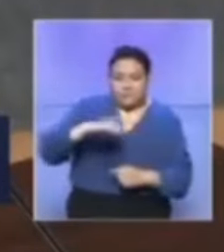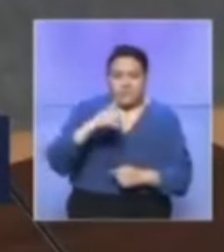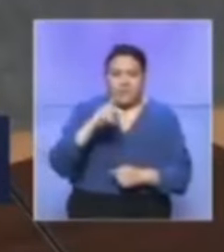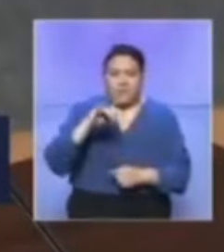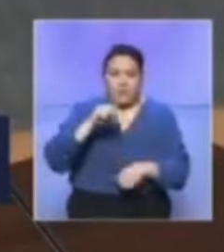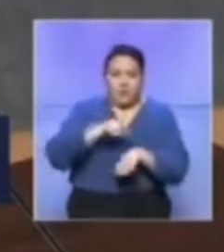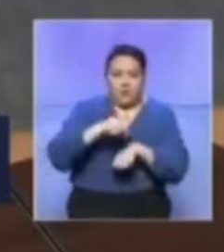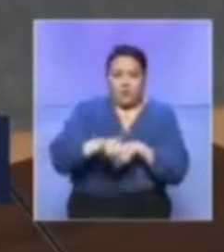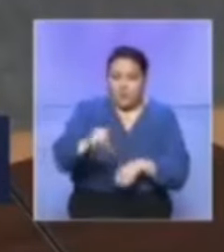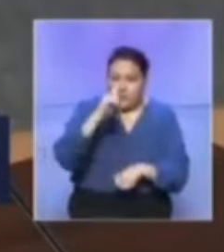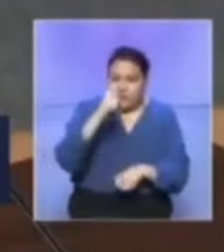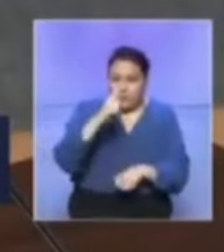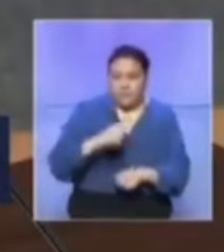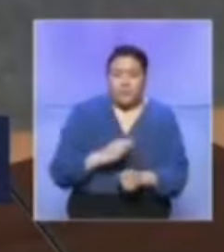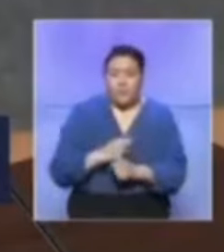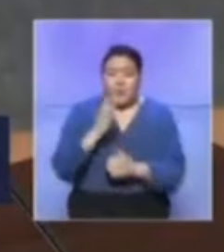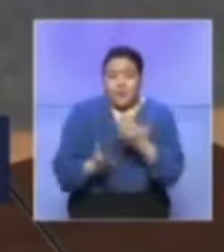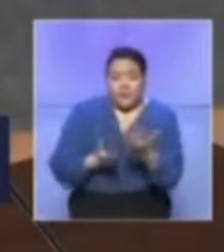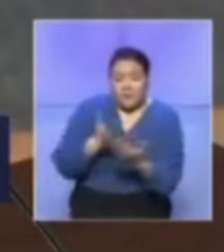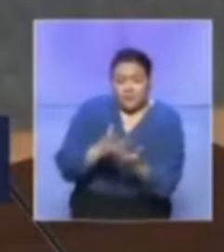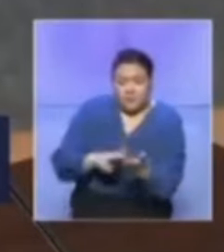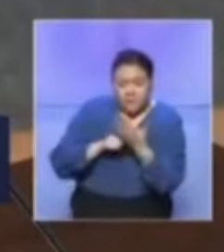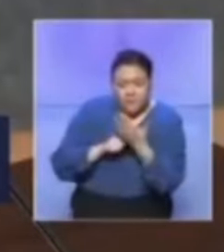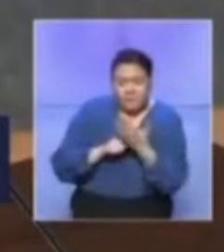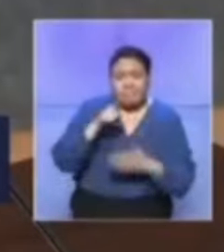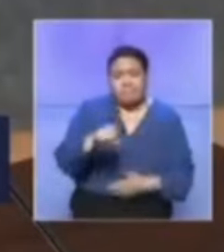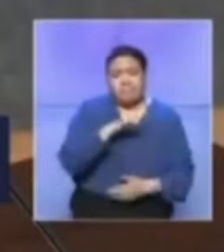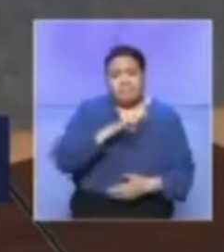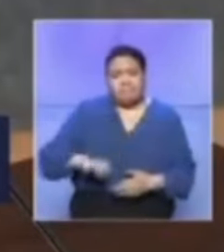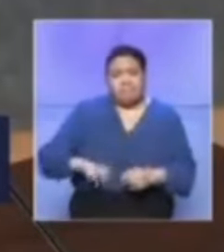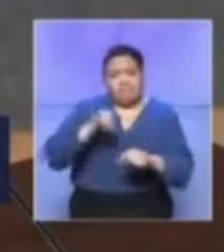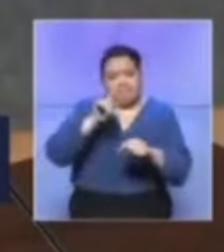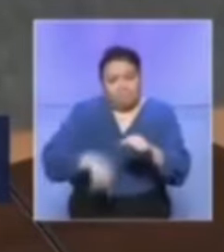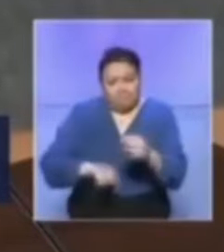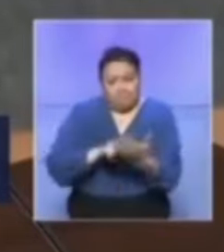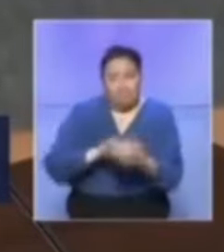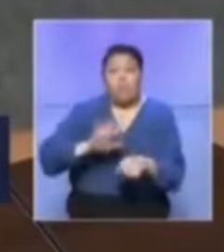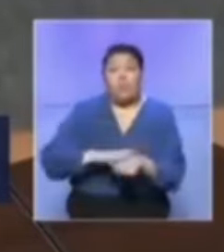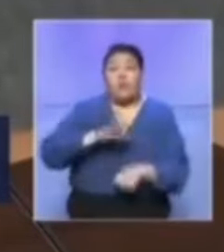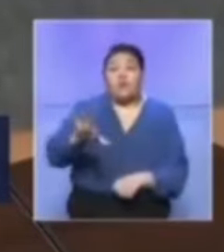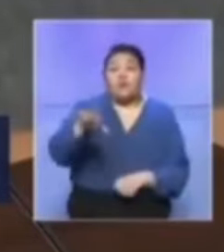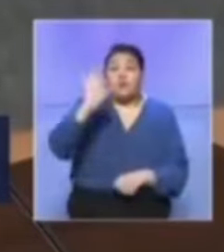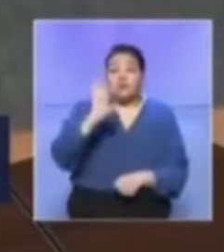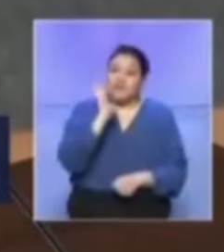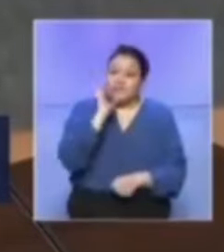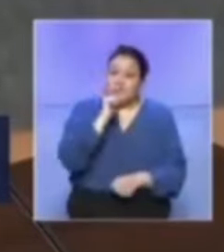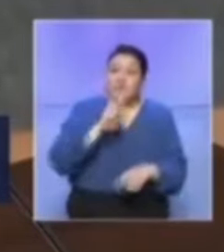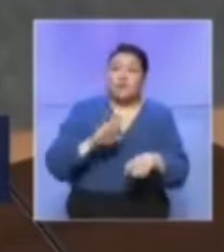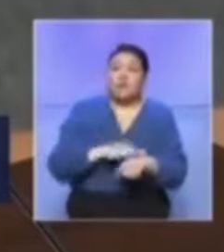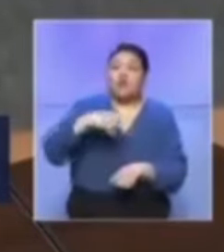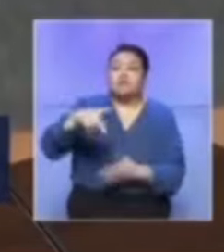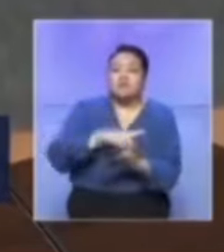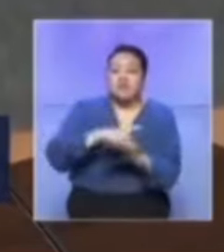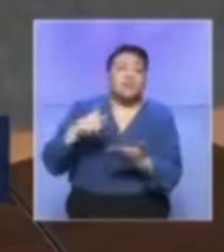plurinominal electoral. El proyecto propone revocar el registro del candidato al resultar inelegible porque se acredita la suspensión de